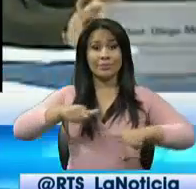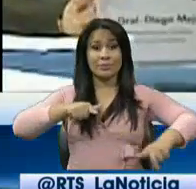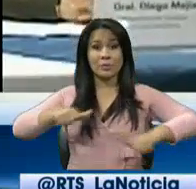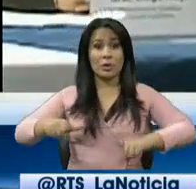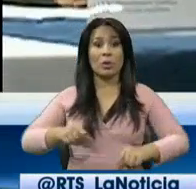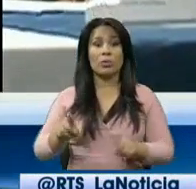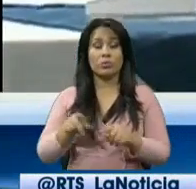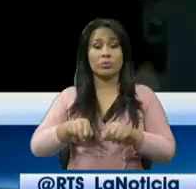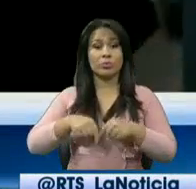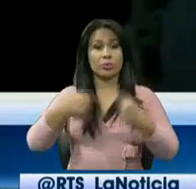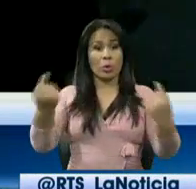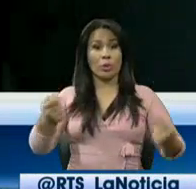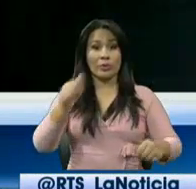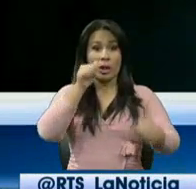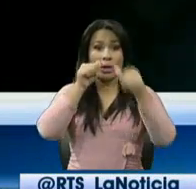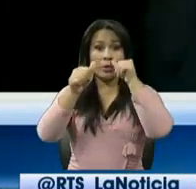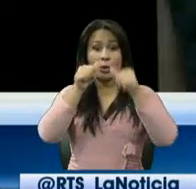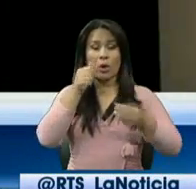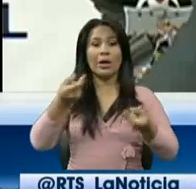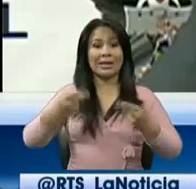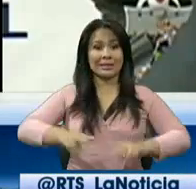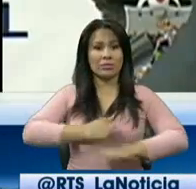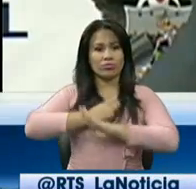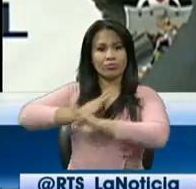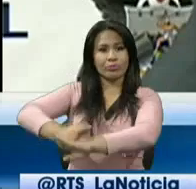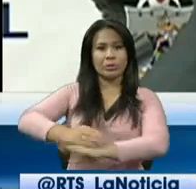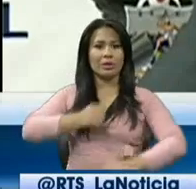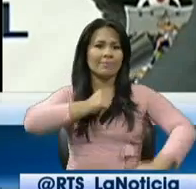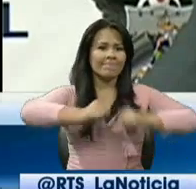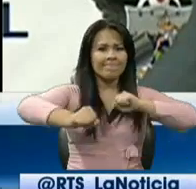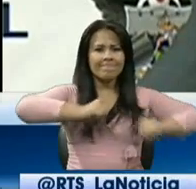antinarcóticos reforzará el trabajo